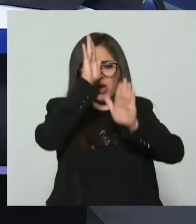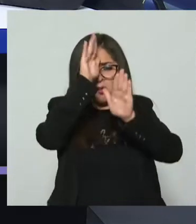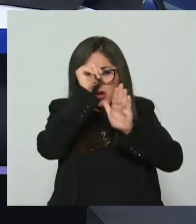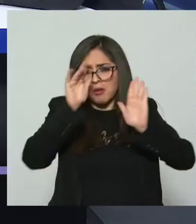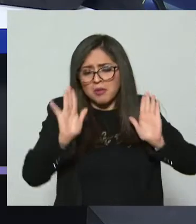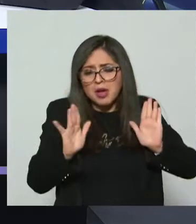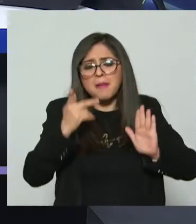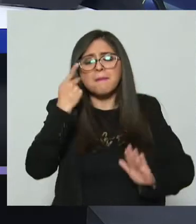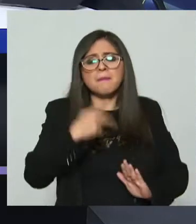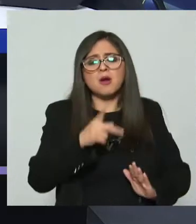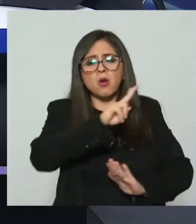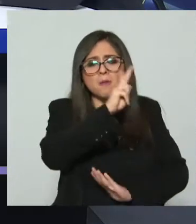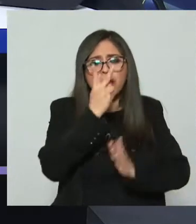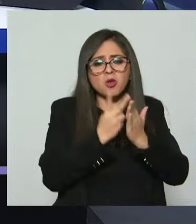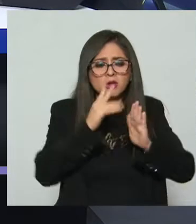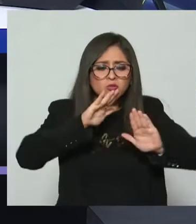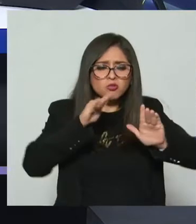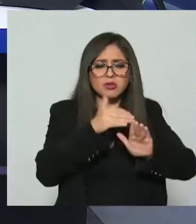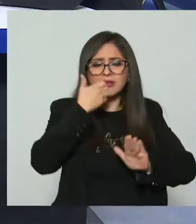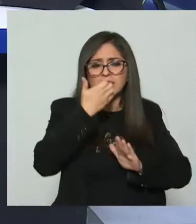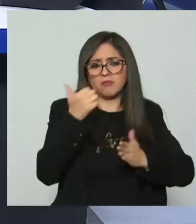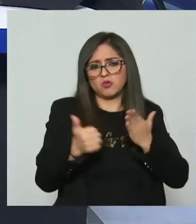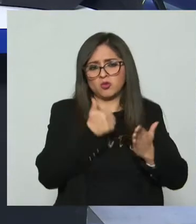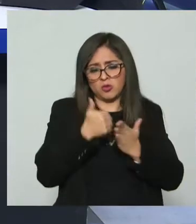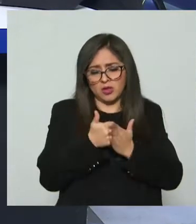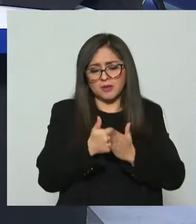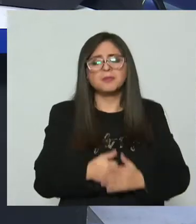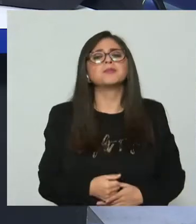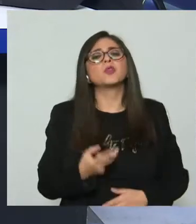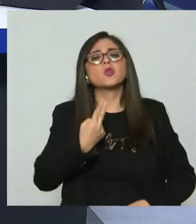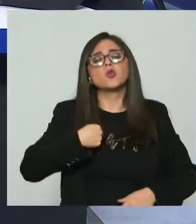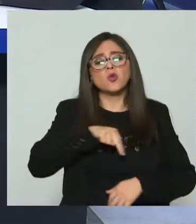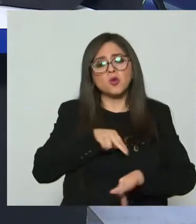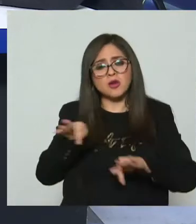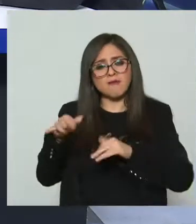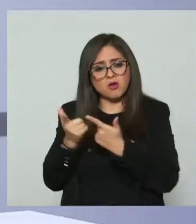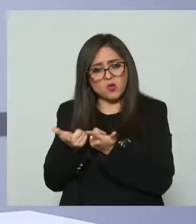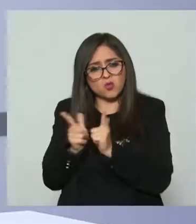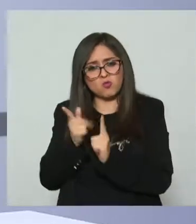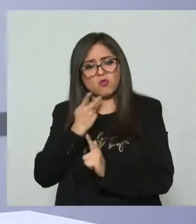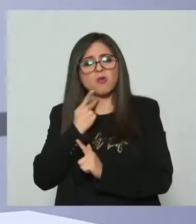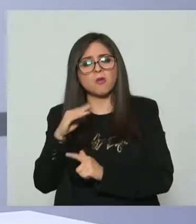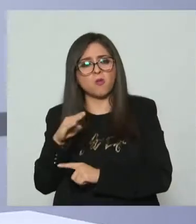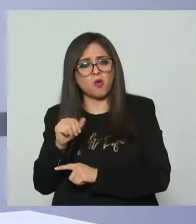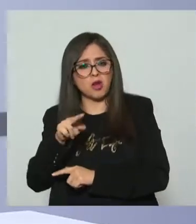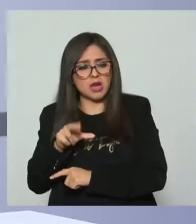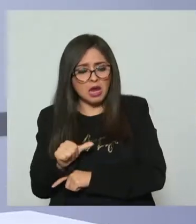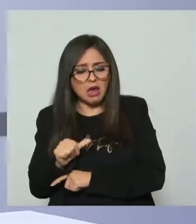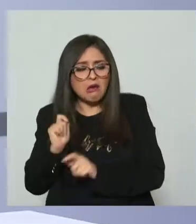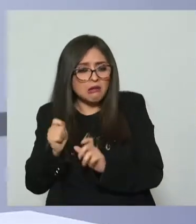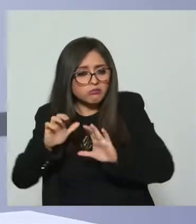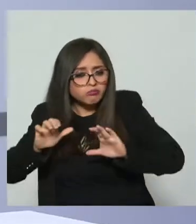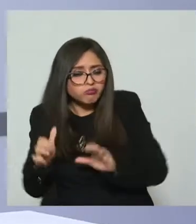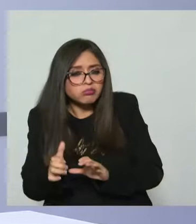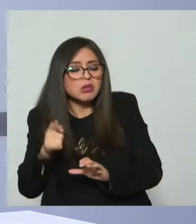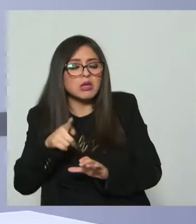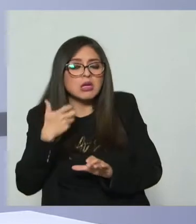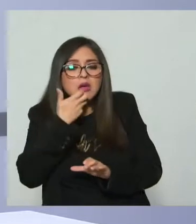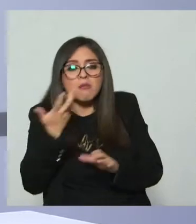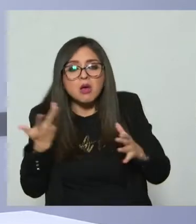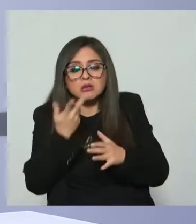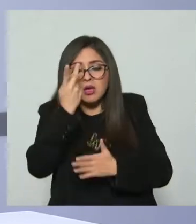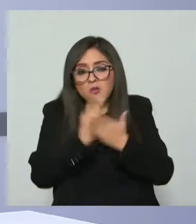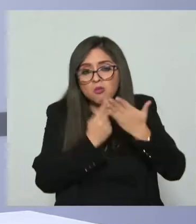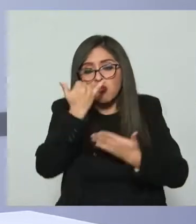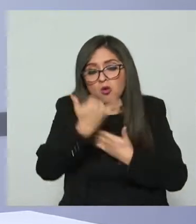ciudad. Nosotros como legisladores, legisladoras de Morena, somos parte de este proyecto de la